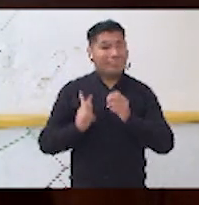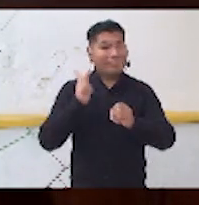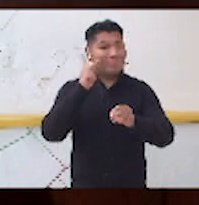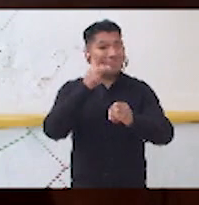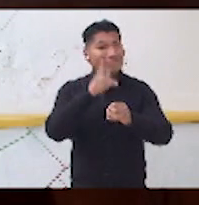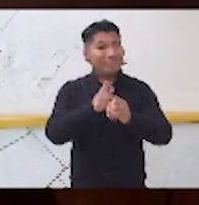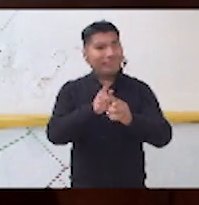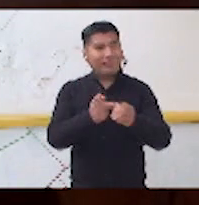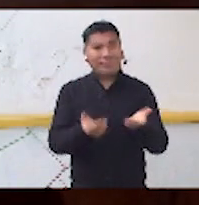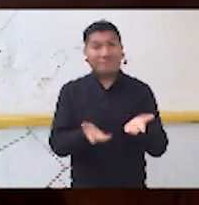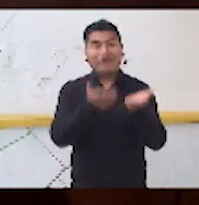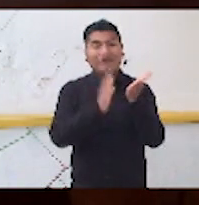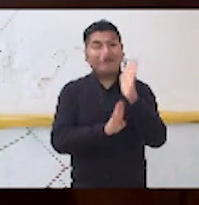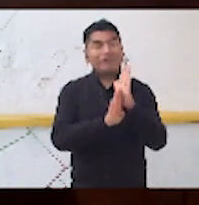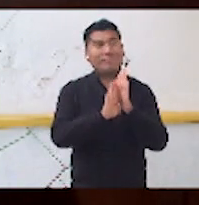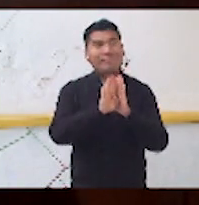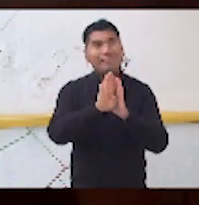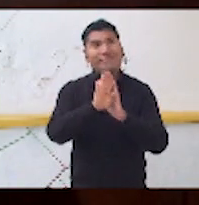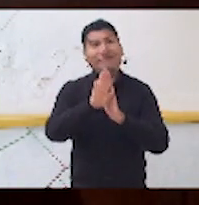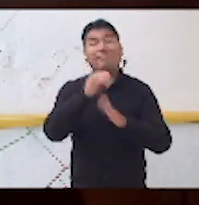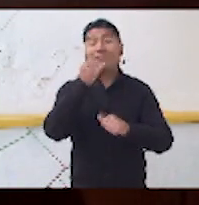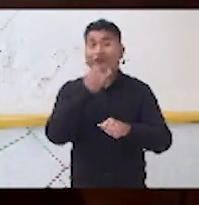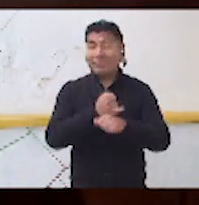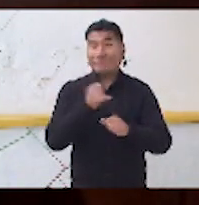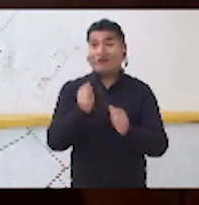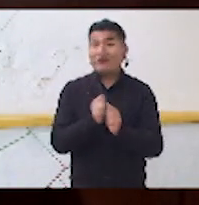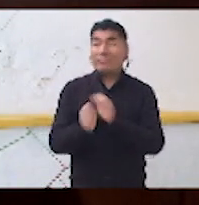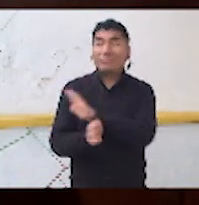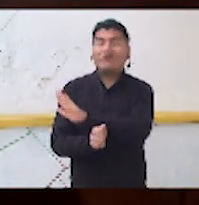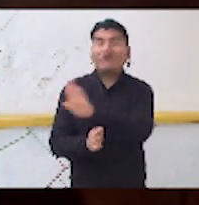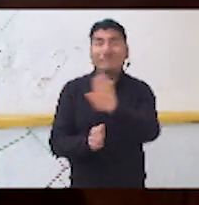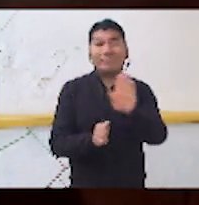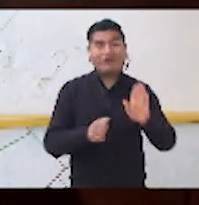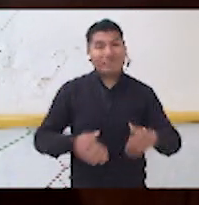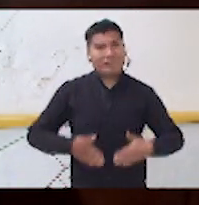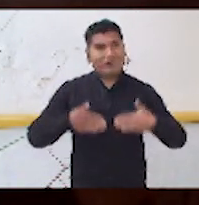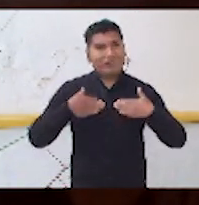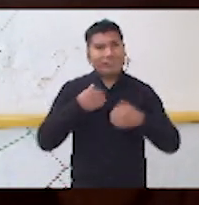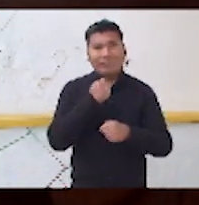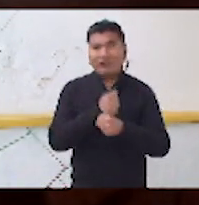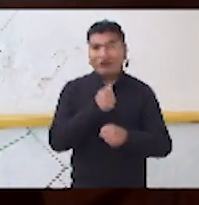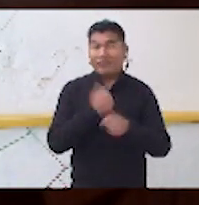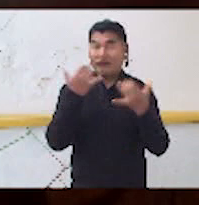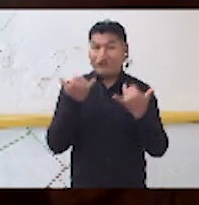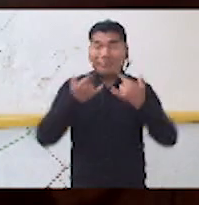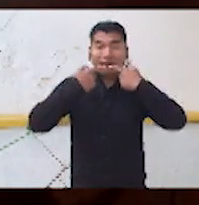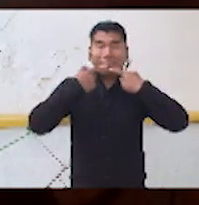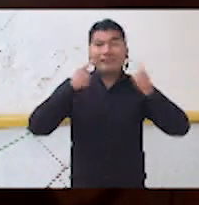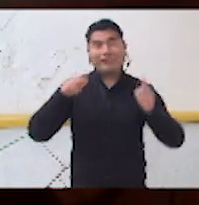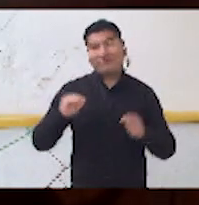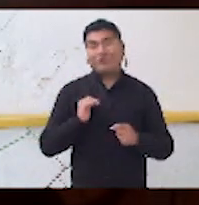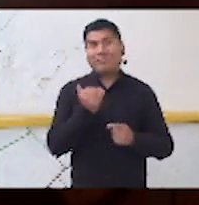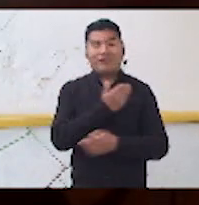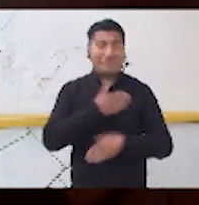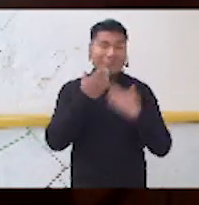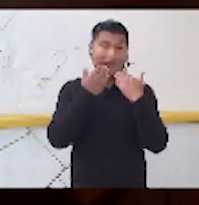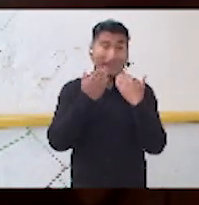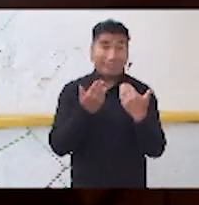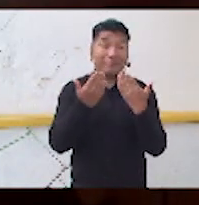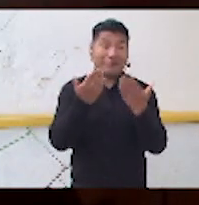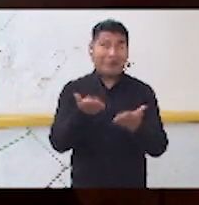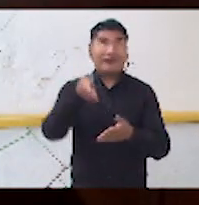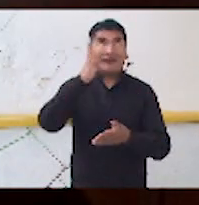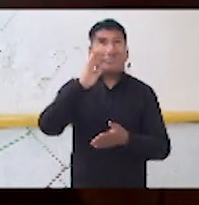en el crecimiento de la diócesis, con su vida y su trabajo. Hoy manifestamos nuestro agradecimiento